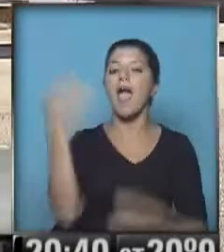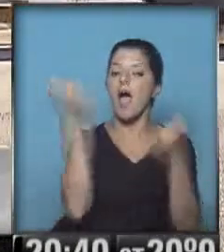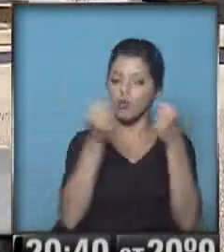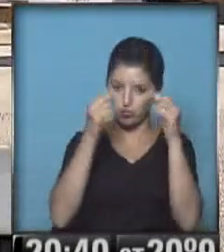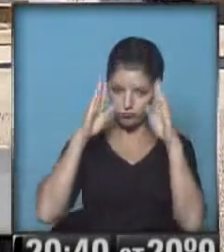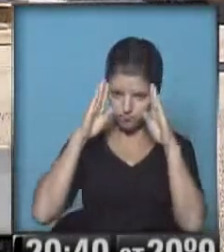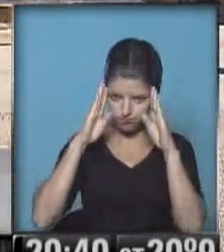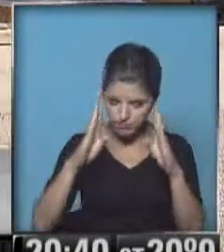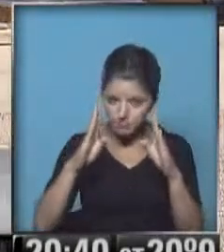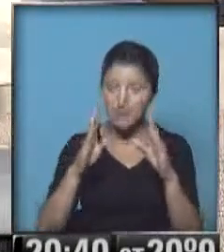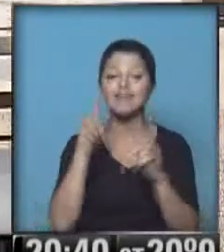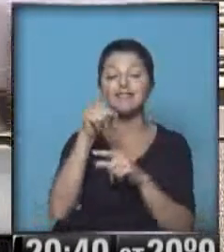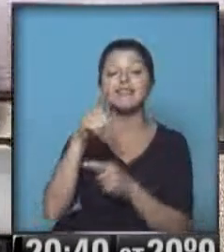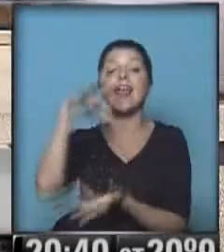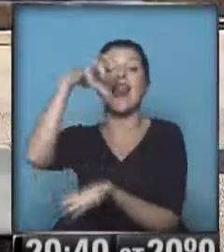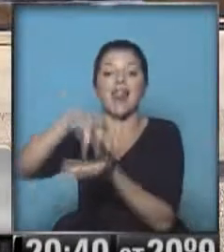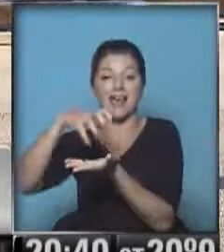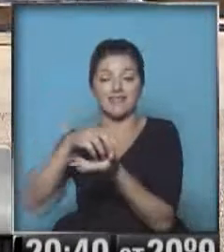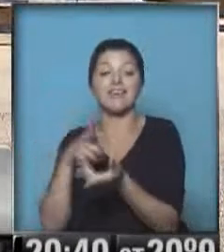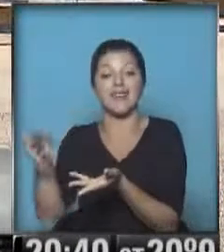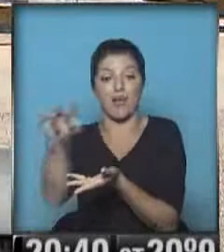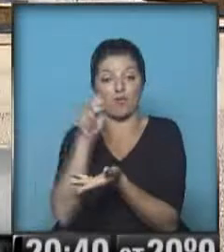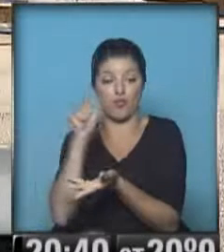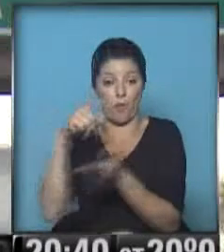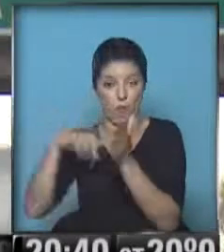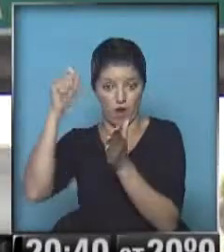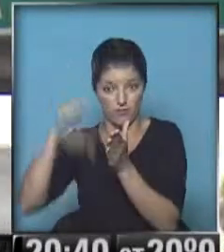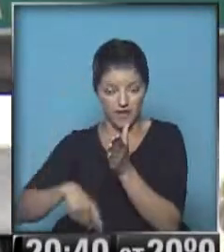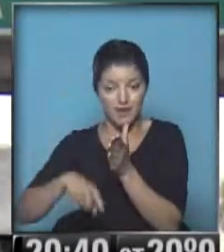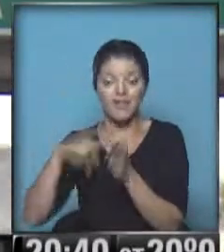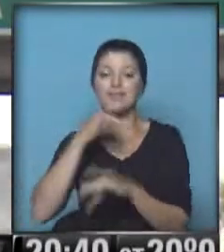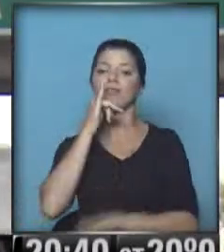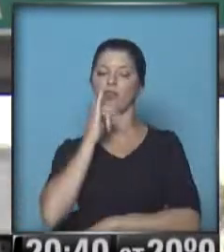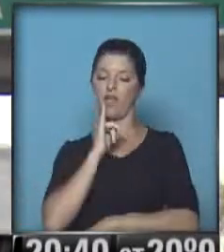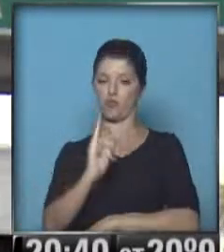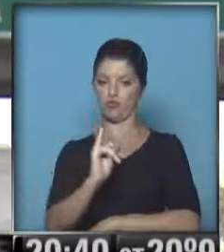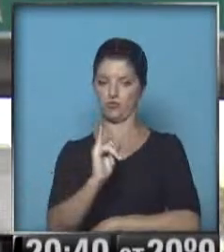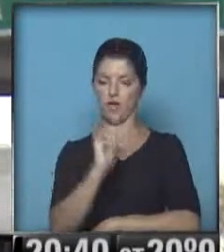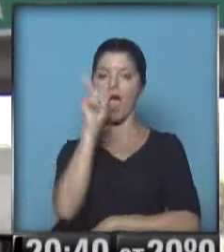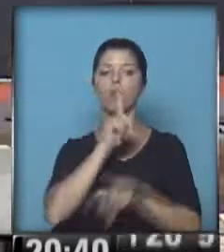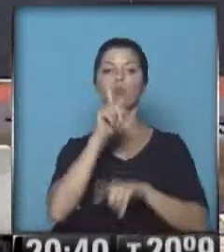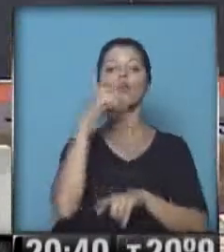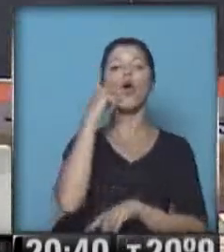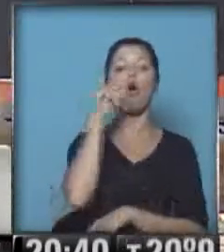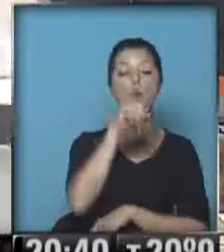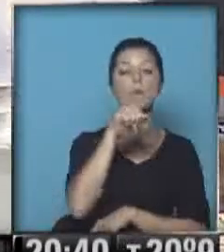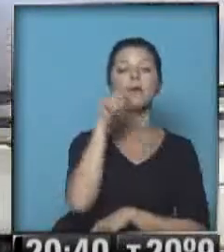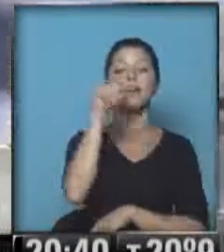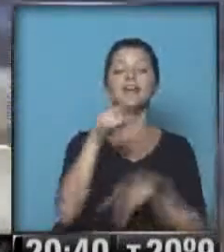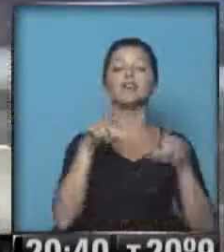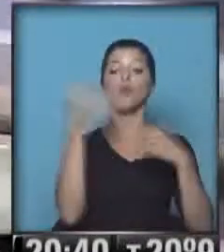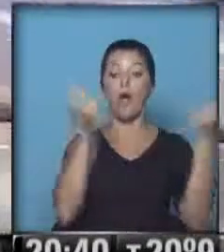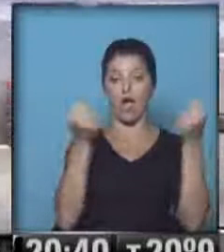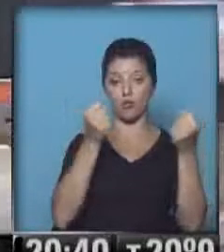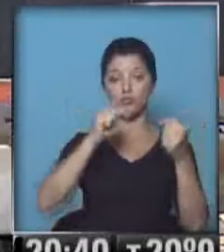lupa. La Agencia de Recaudación de la Provincia de Buenos Aires denunciará penalmente a aquellos contribuyentes que radiquen sus vehículos